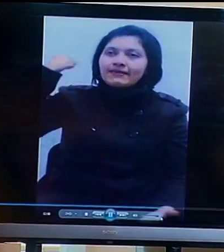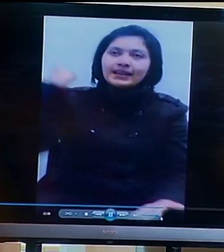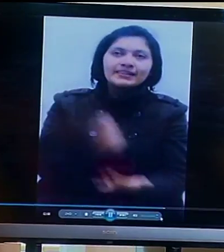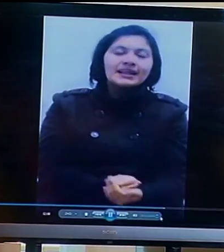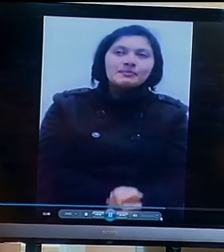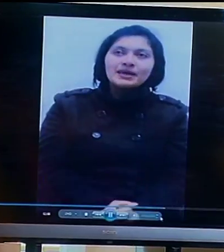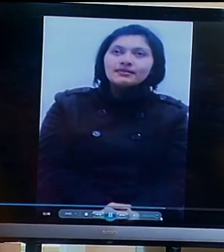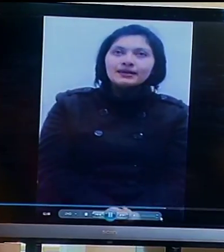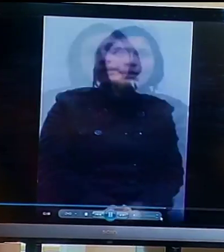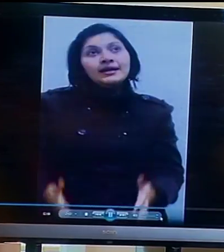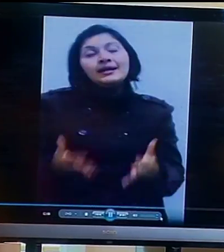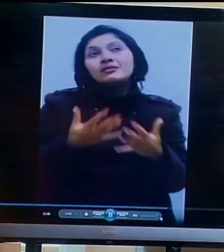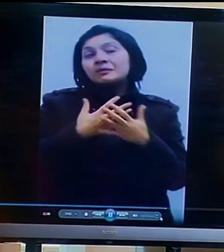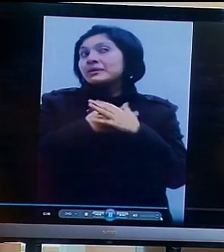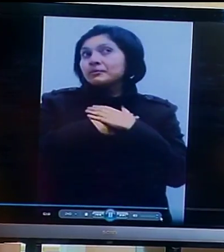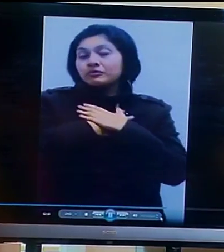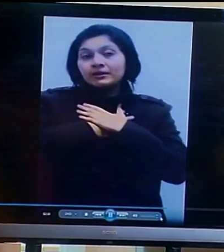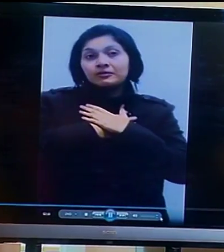Le daban a la mesa,